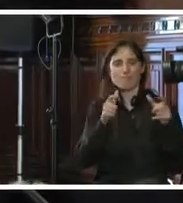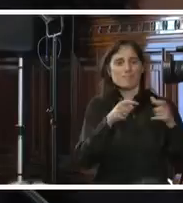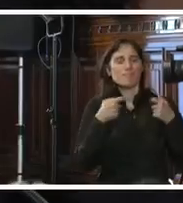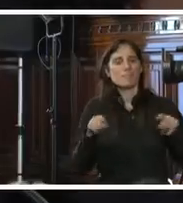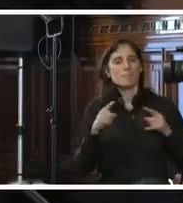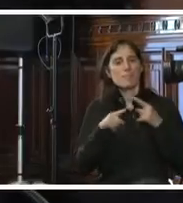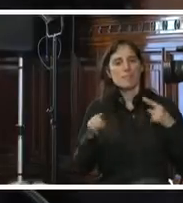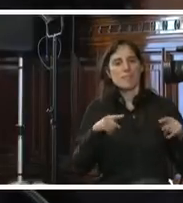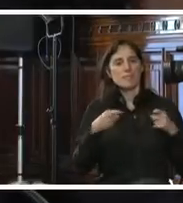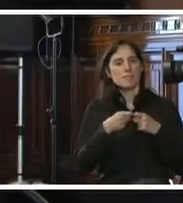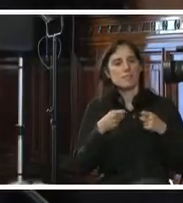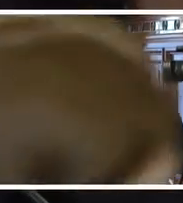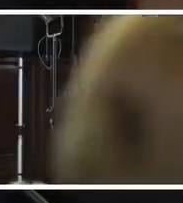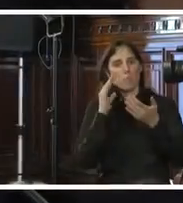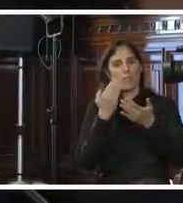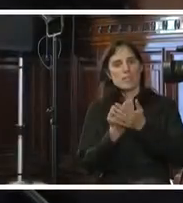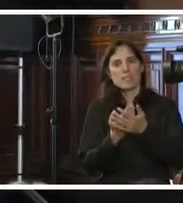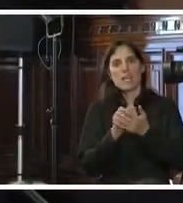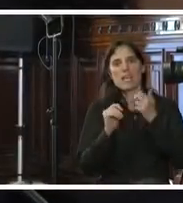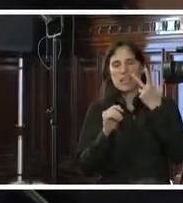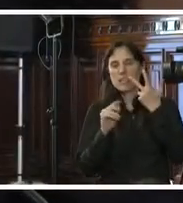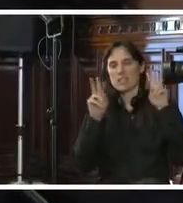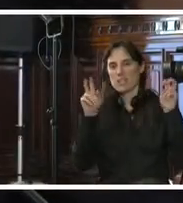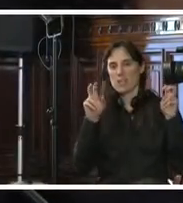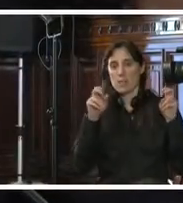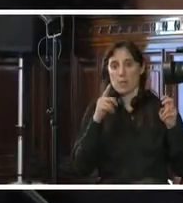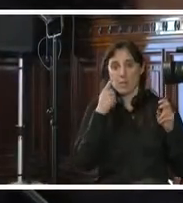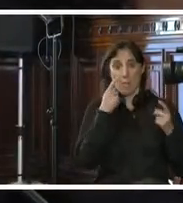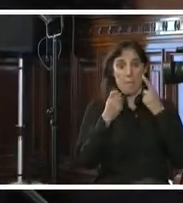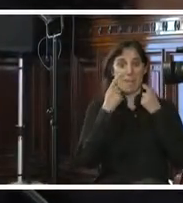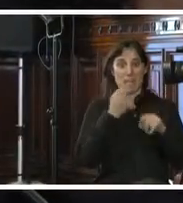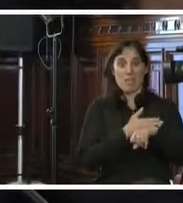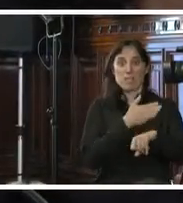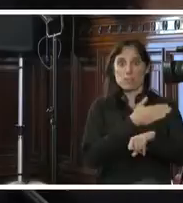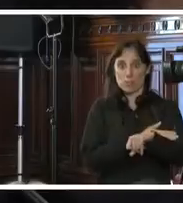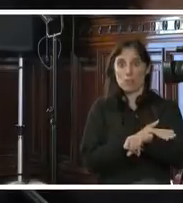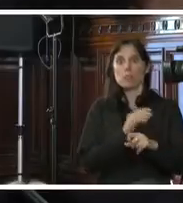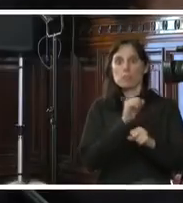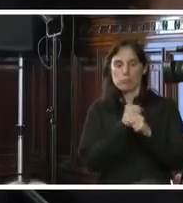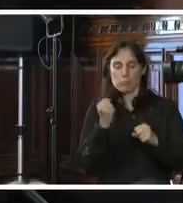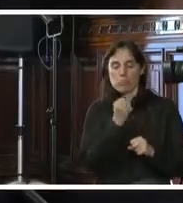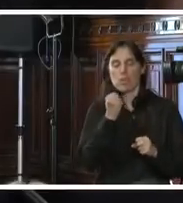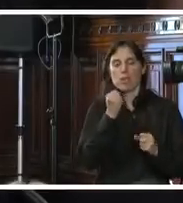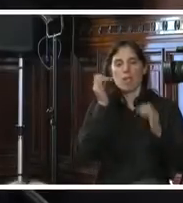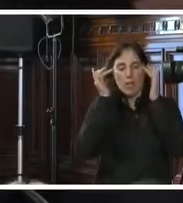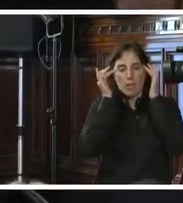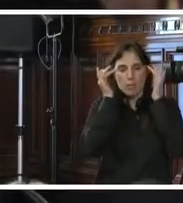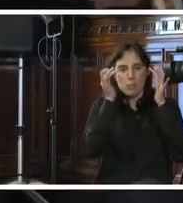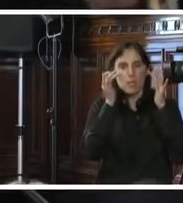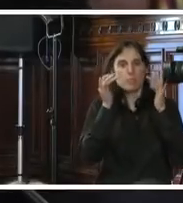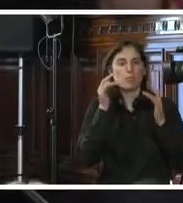un consenso de presentarlo desde tres ejes. El eje de la prevención, que incluye el acceso a la educación sexual objetiva,